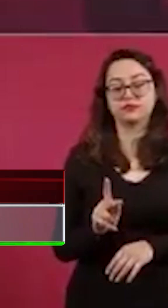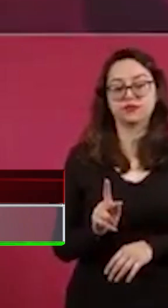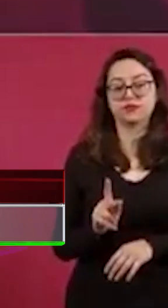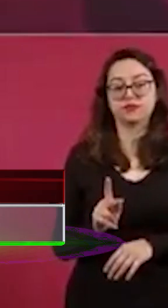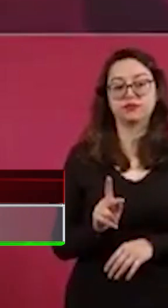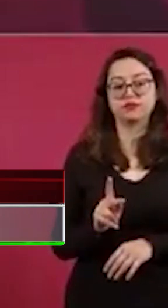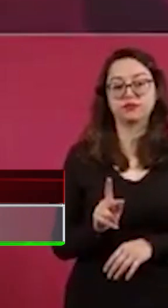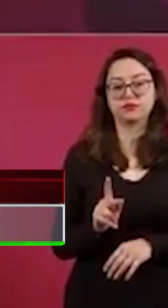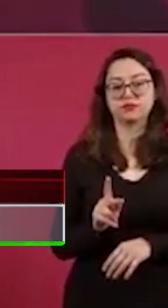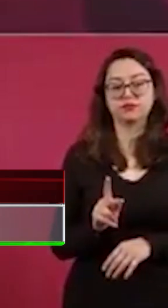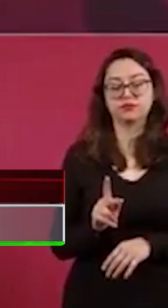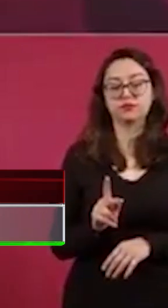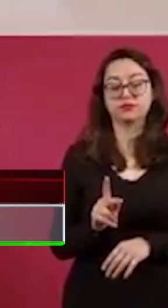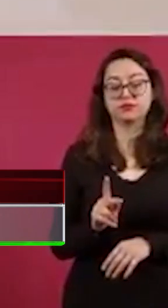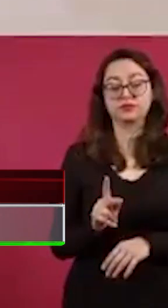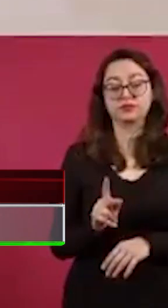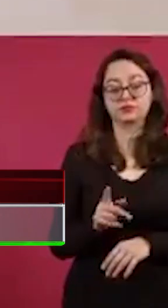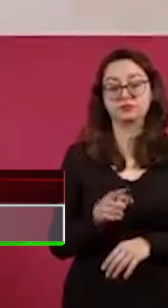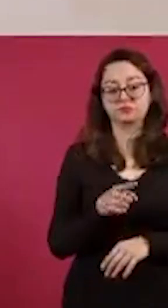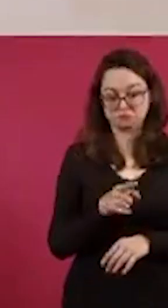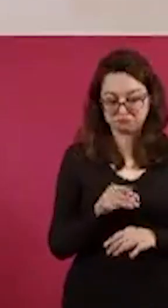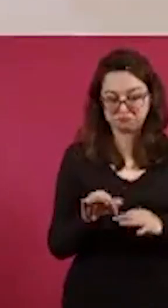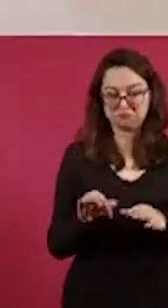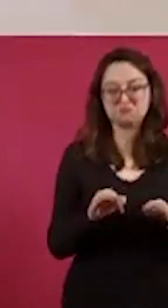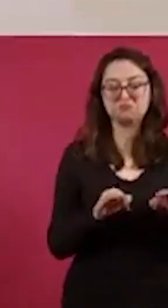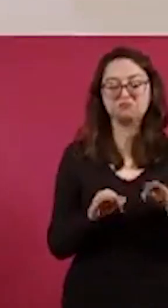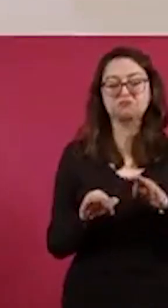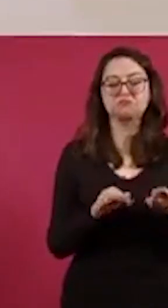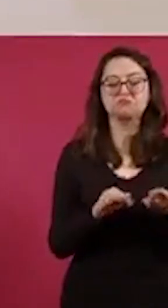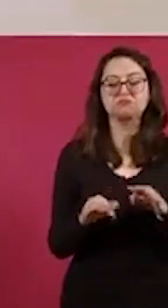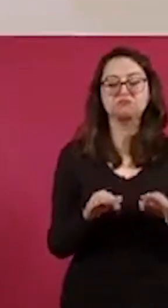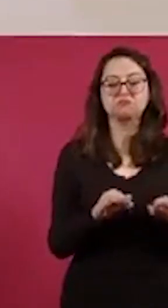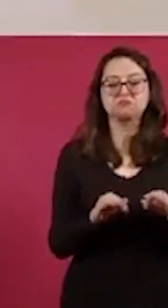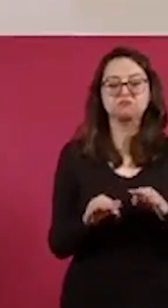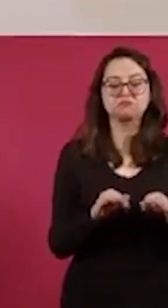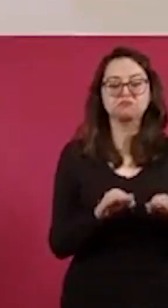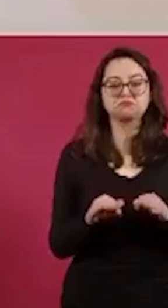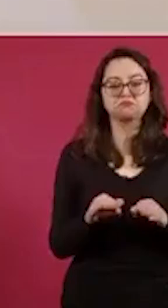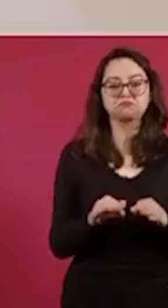pues una gente trabajadora,